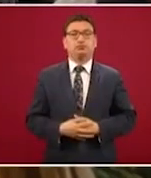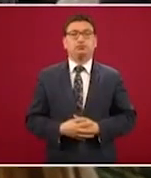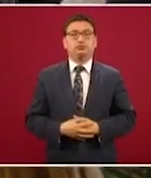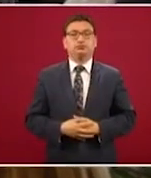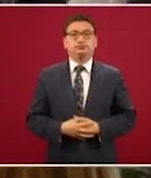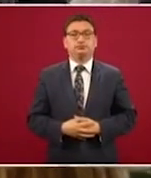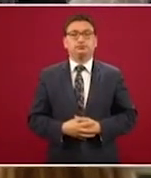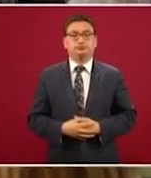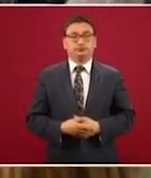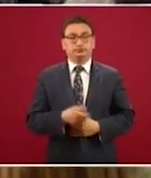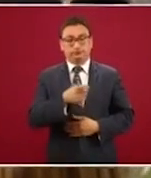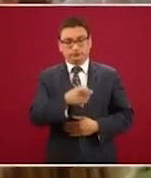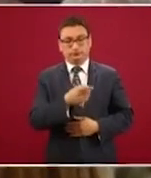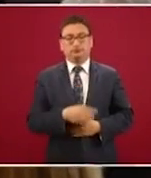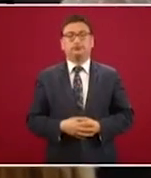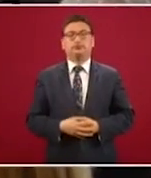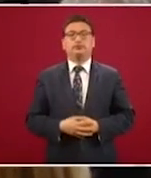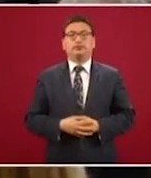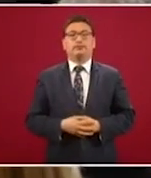Adelante.